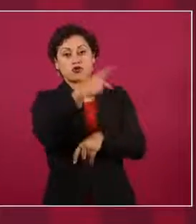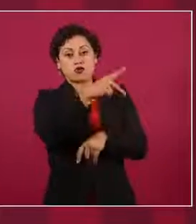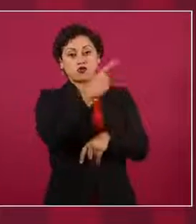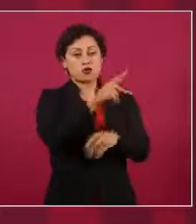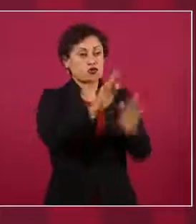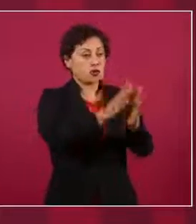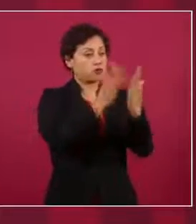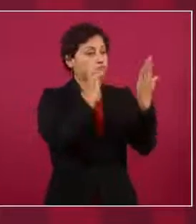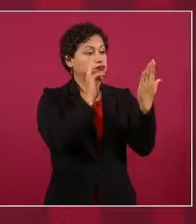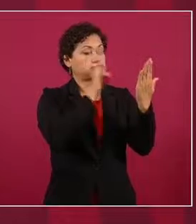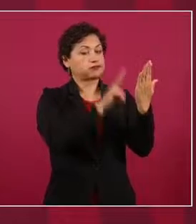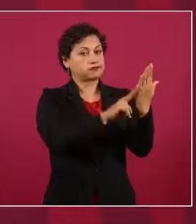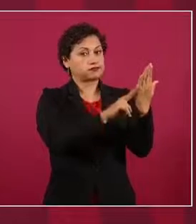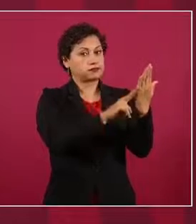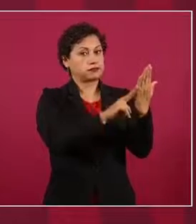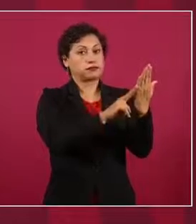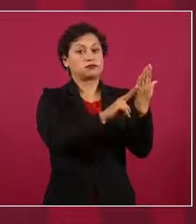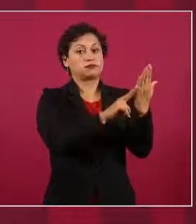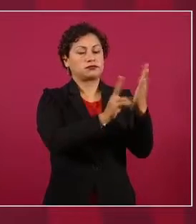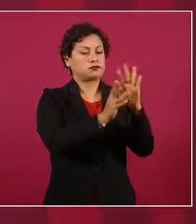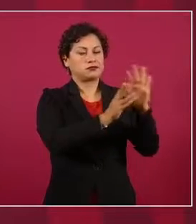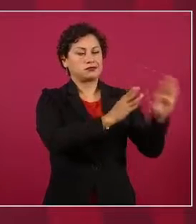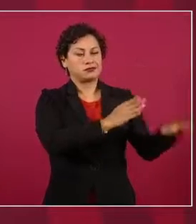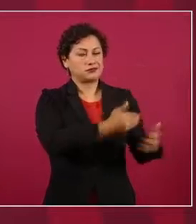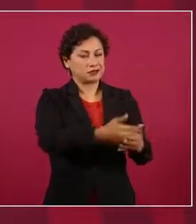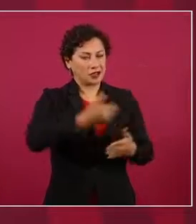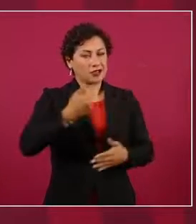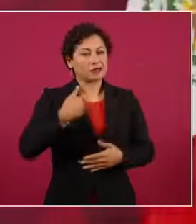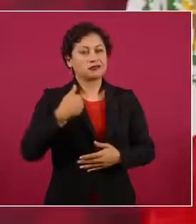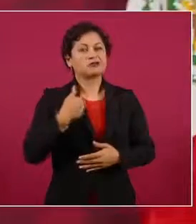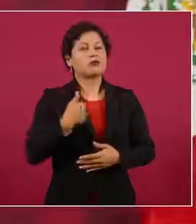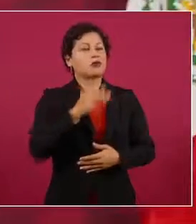Es mejor que le diga. O sea,